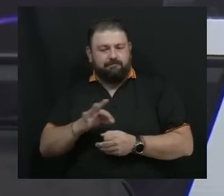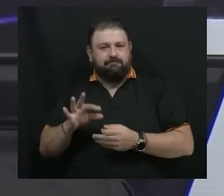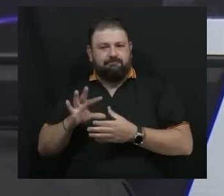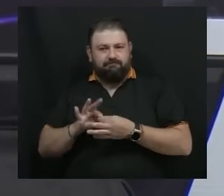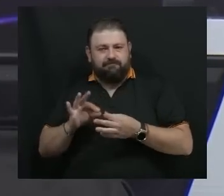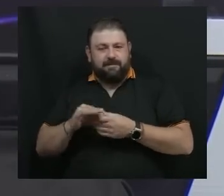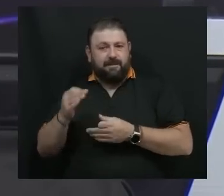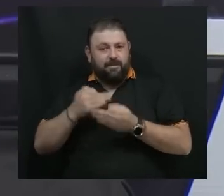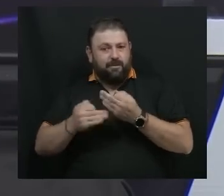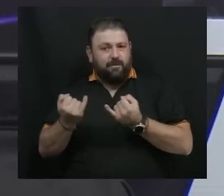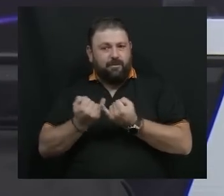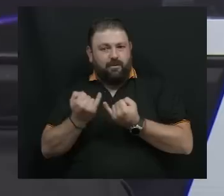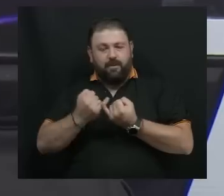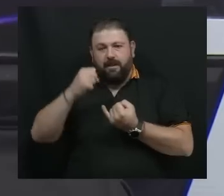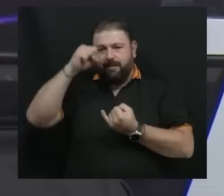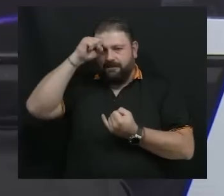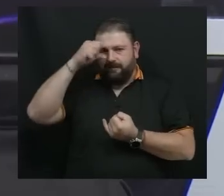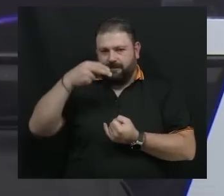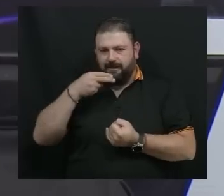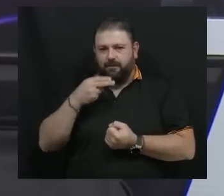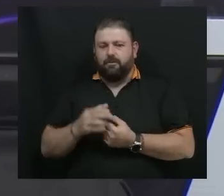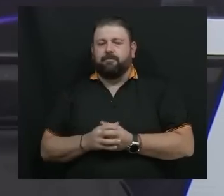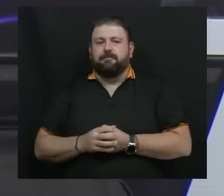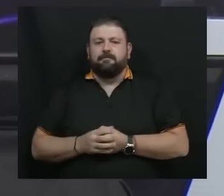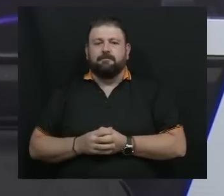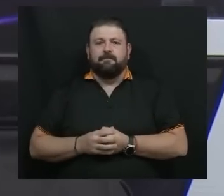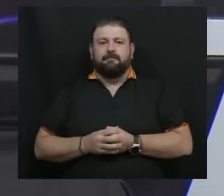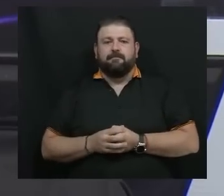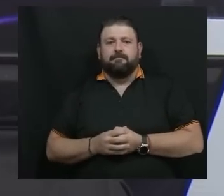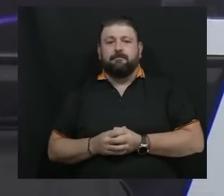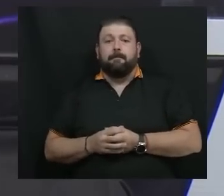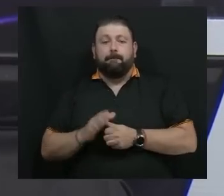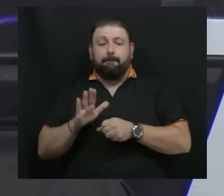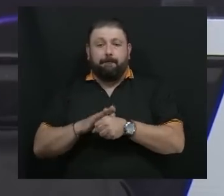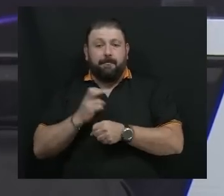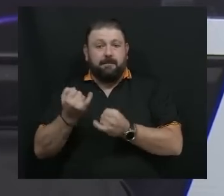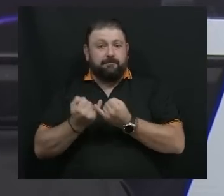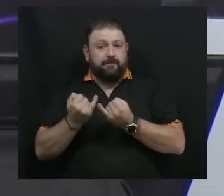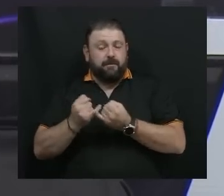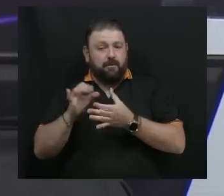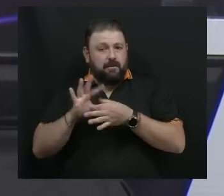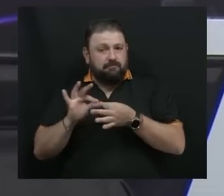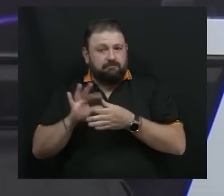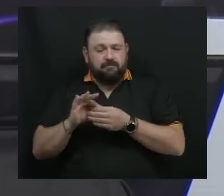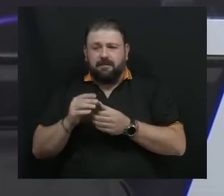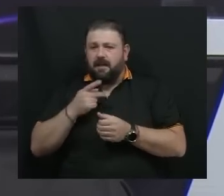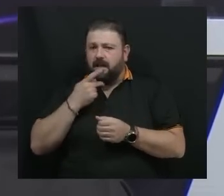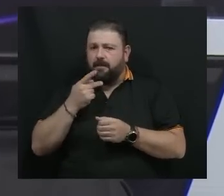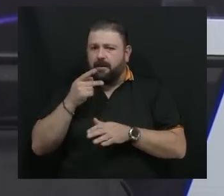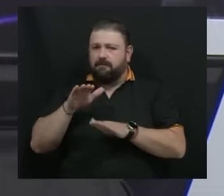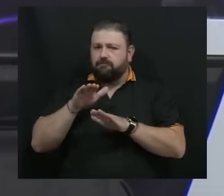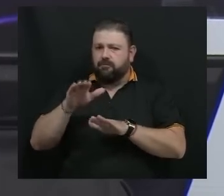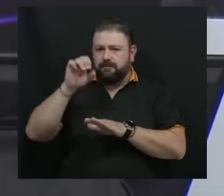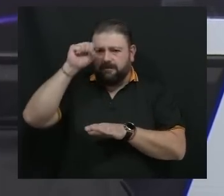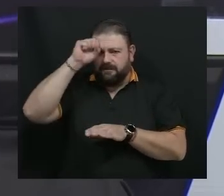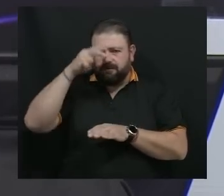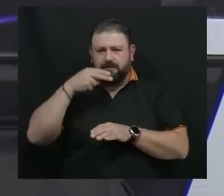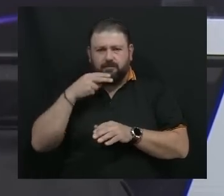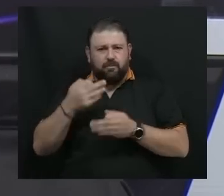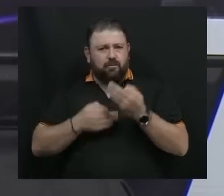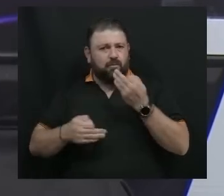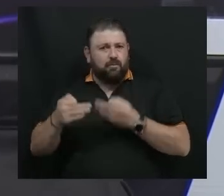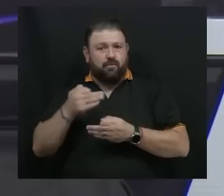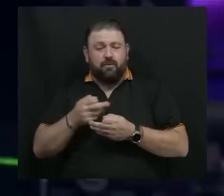belleza. Y no solamente una exhibición de Seitú y vamos a hablar de Seitú, sino que además decoramos